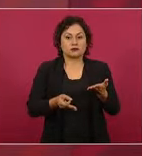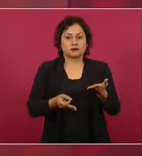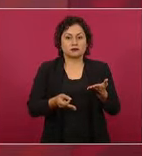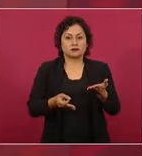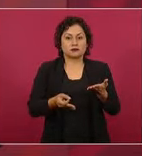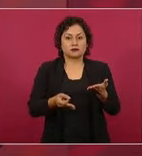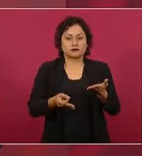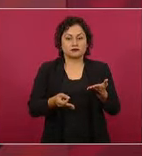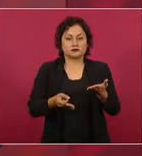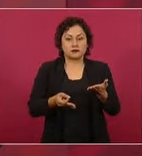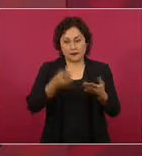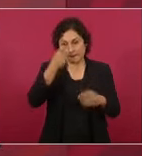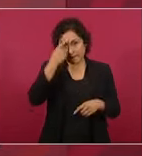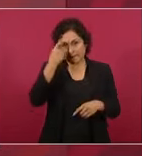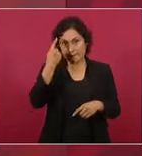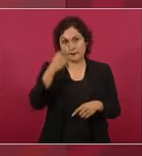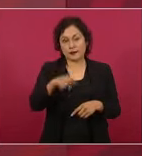en contra